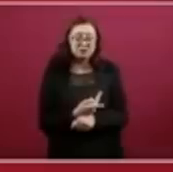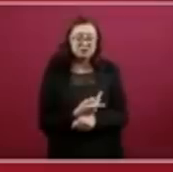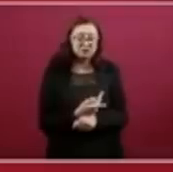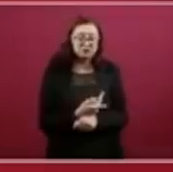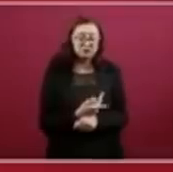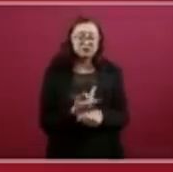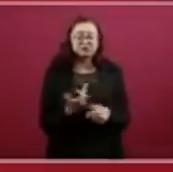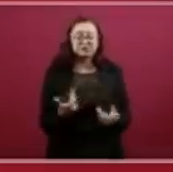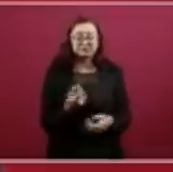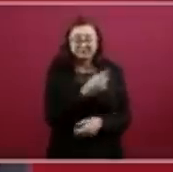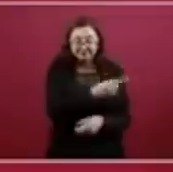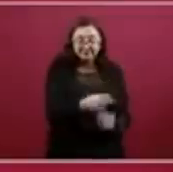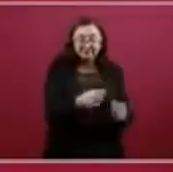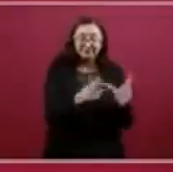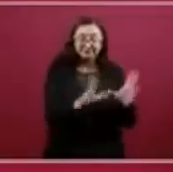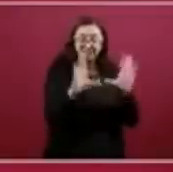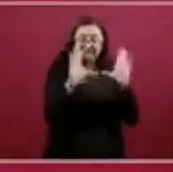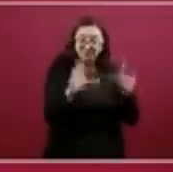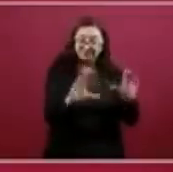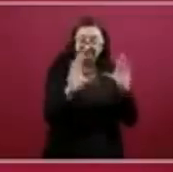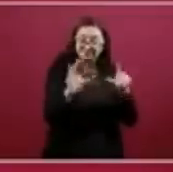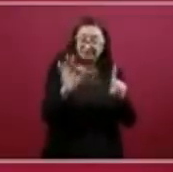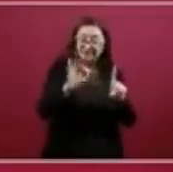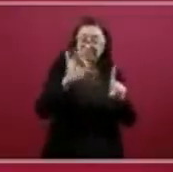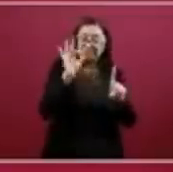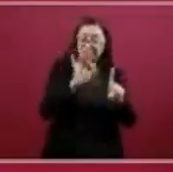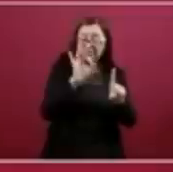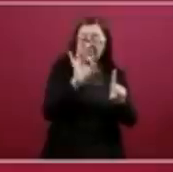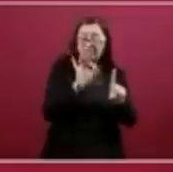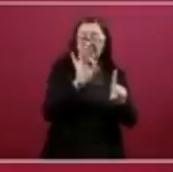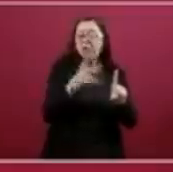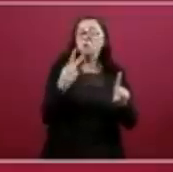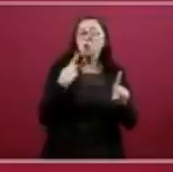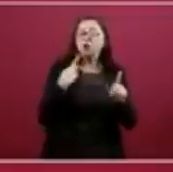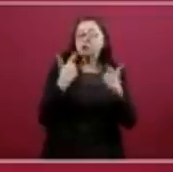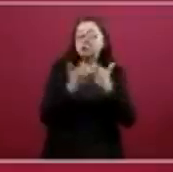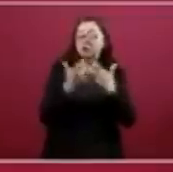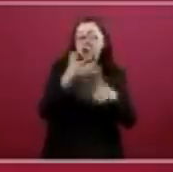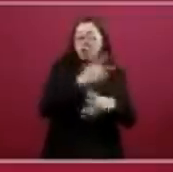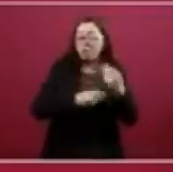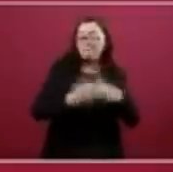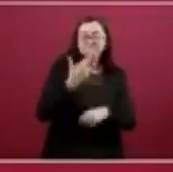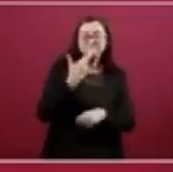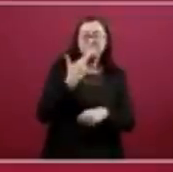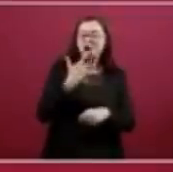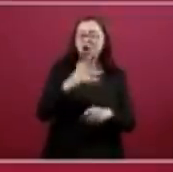de que esa era la mejor política económica